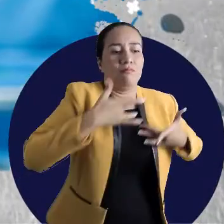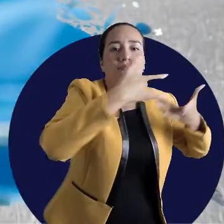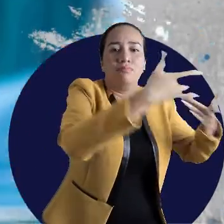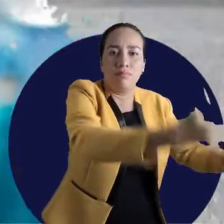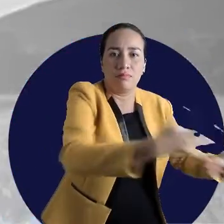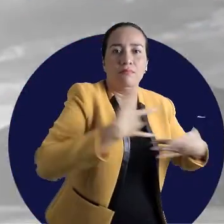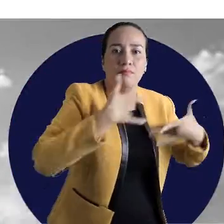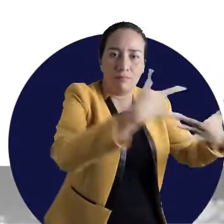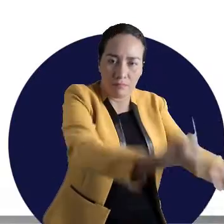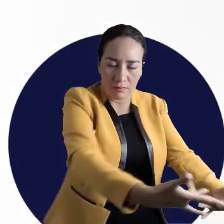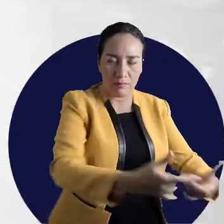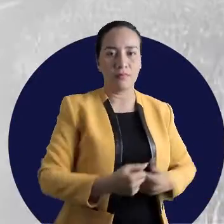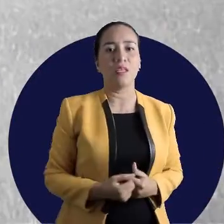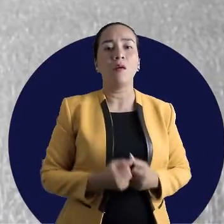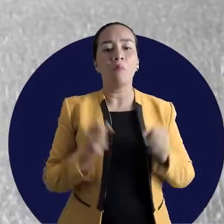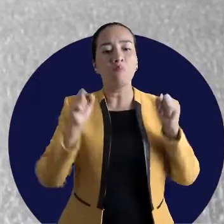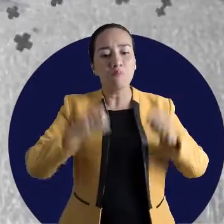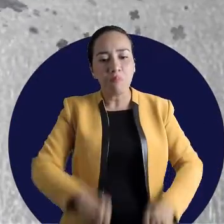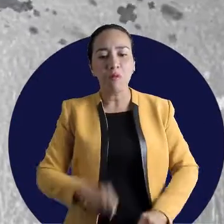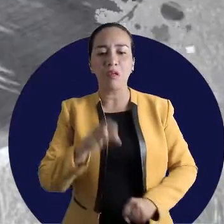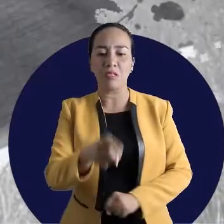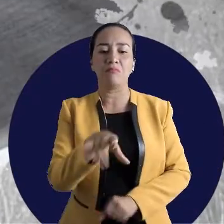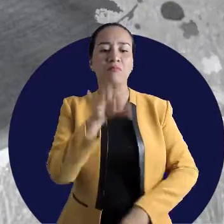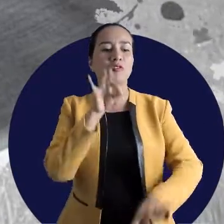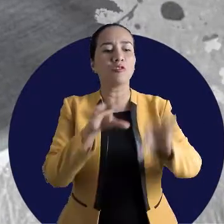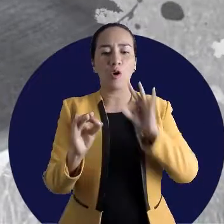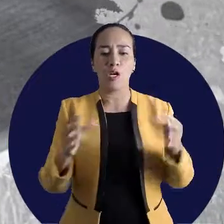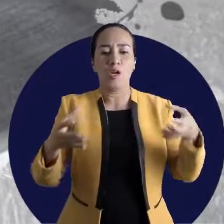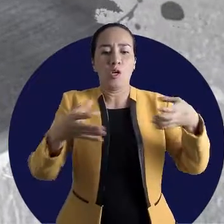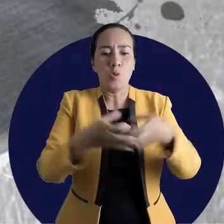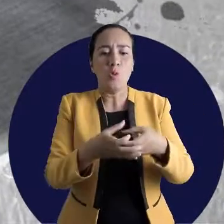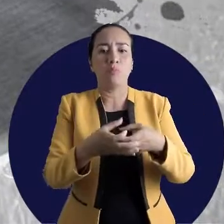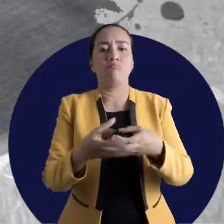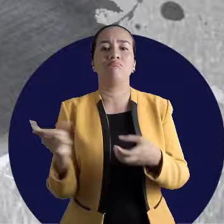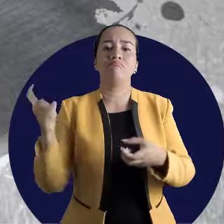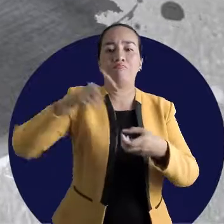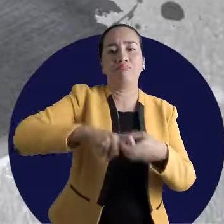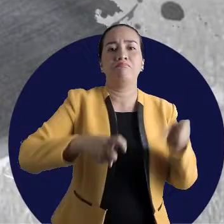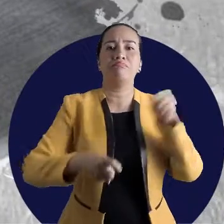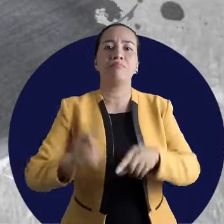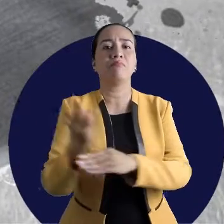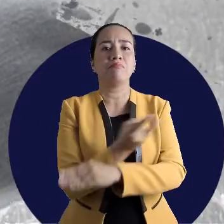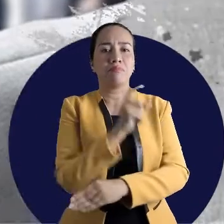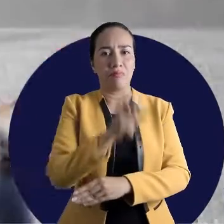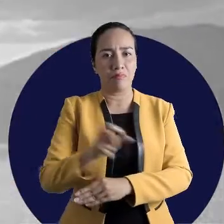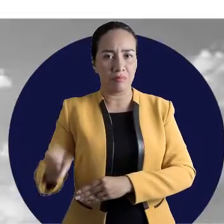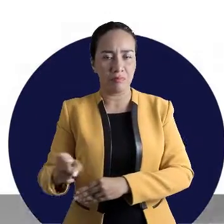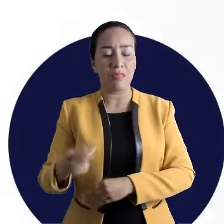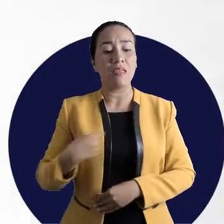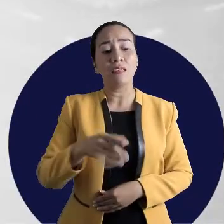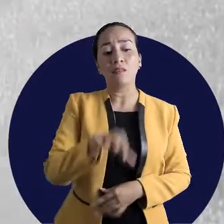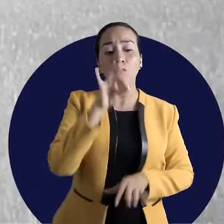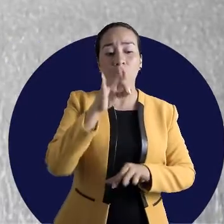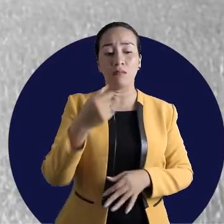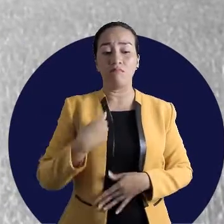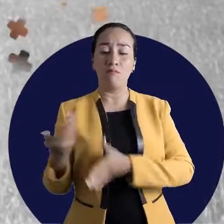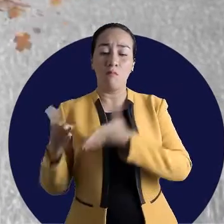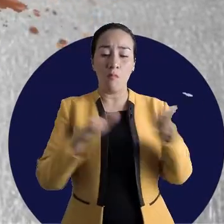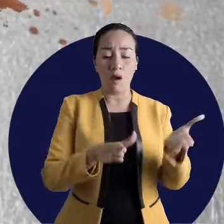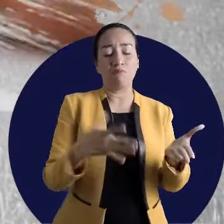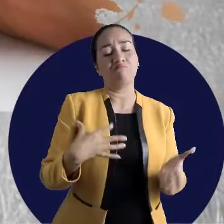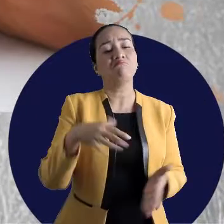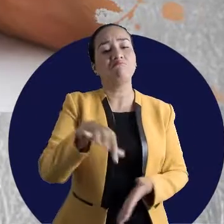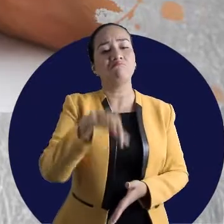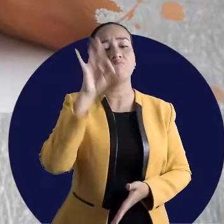del 2016. Ser parte de la Asociación de Usuarios. Morir dignamente.